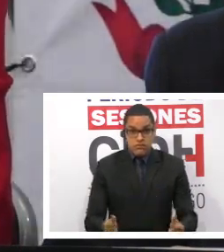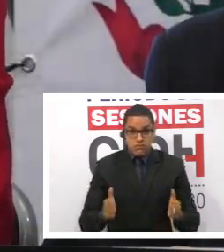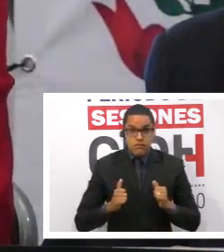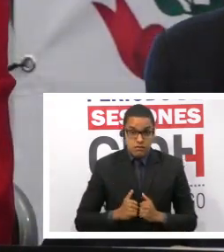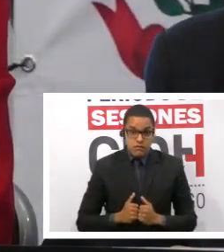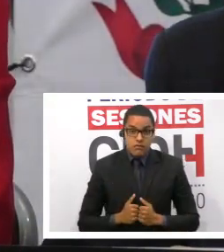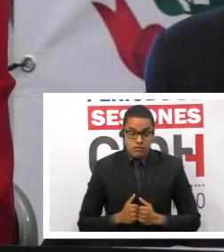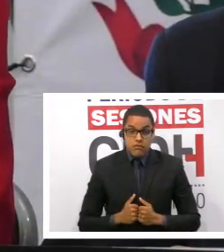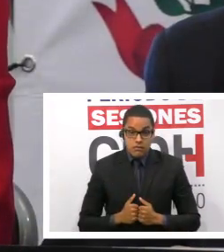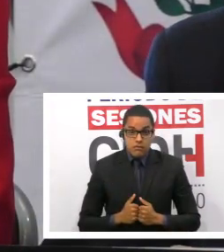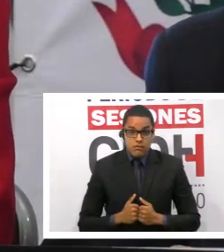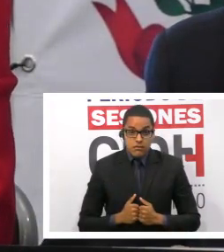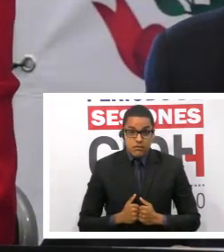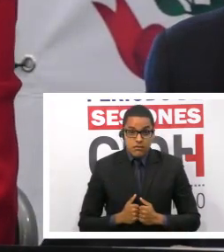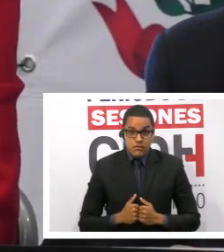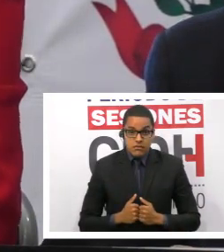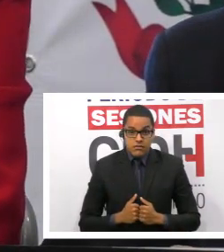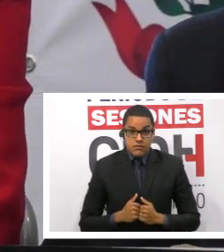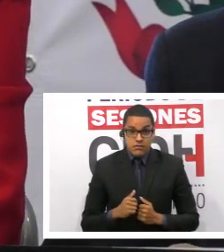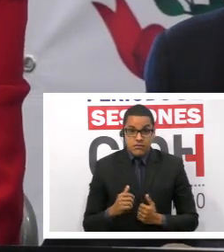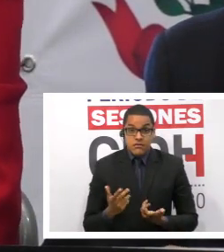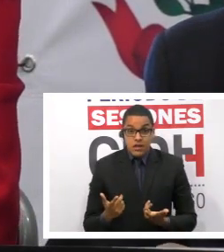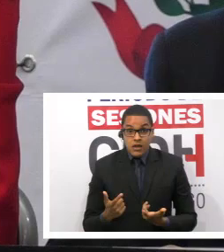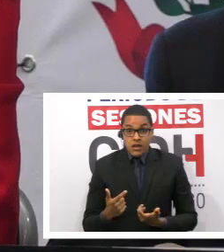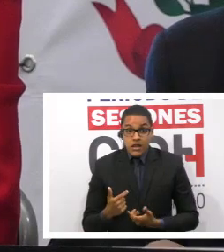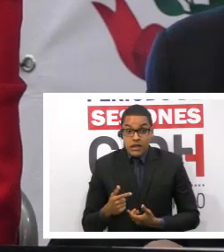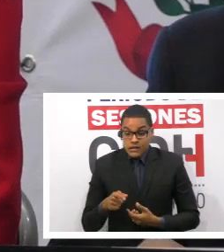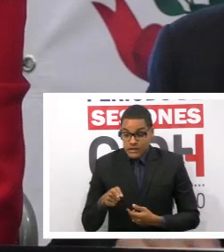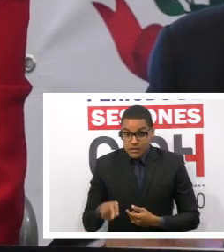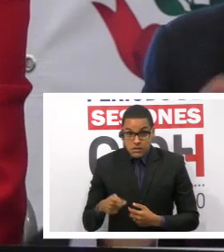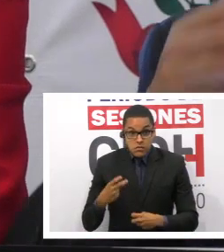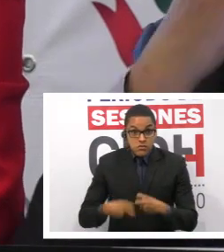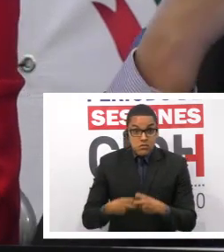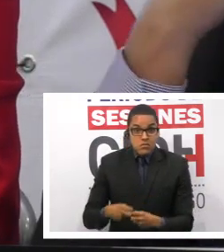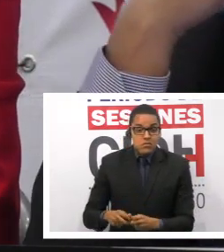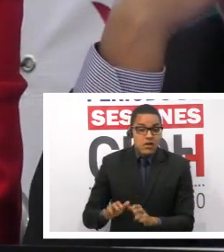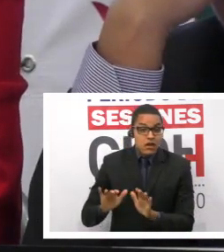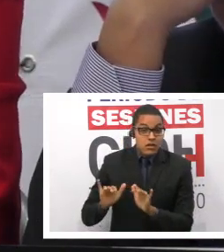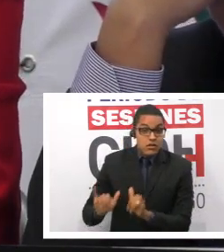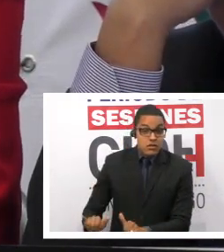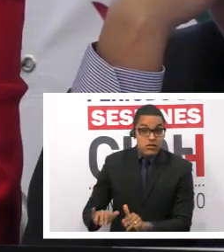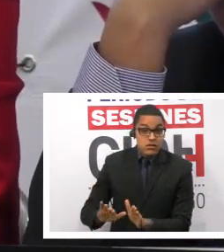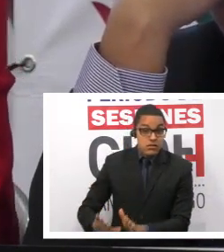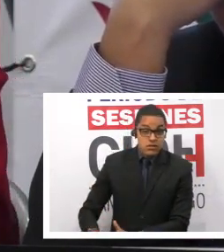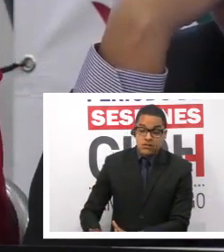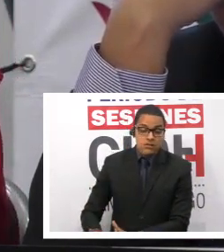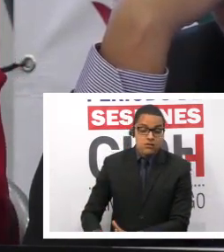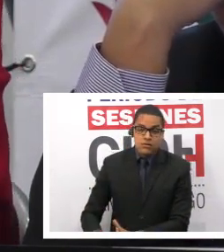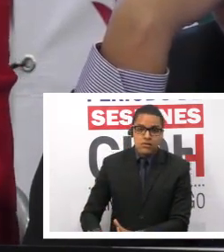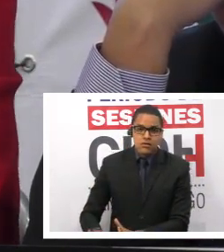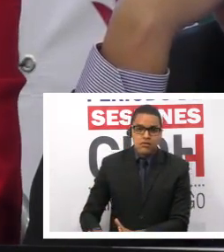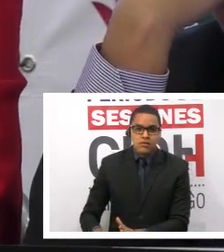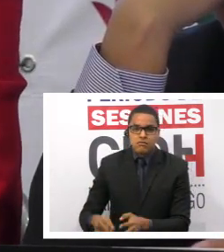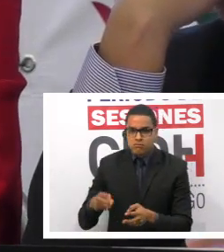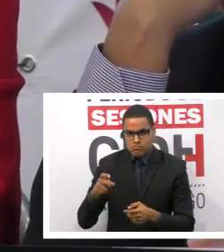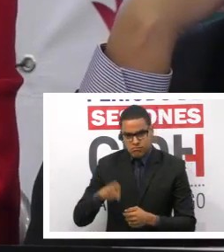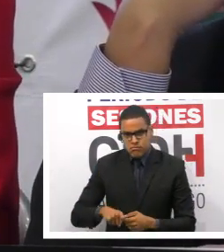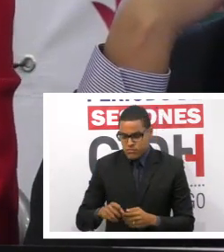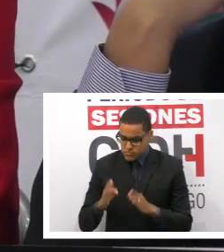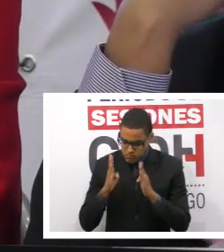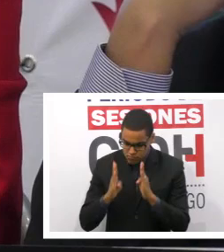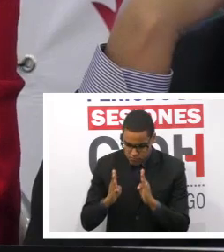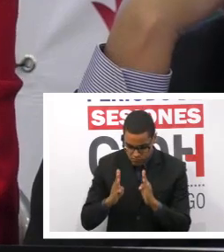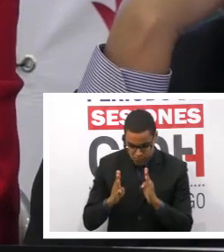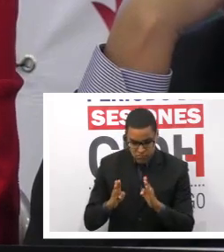se está desatendiendo y llevar el enfoque de derechos humanos y de igualdad a al mundo económico al